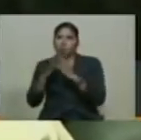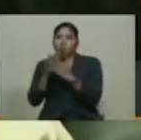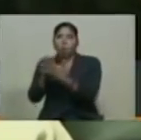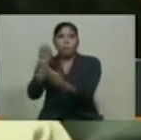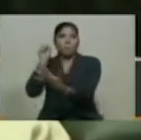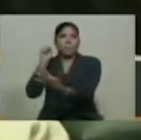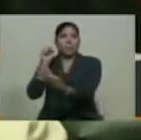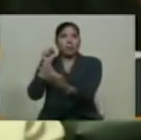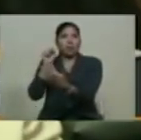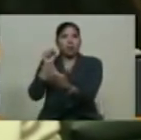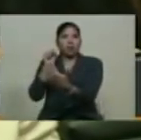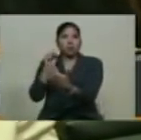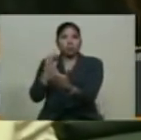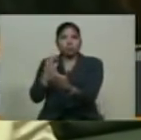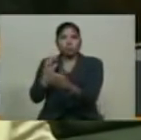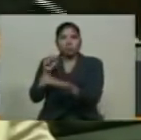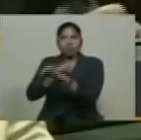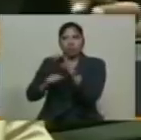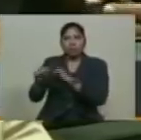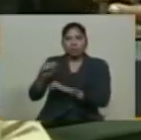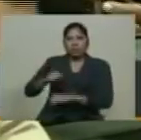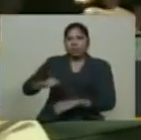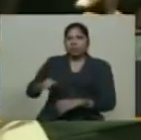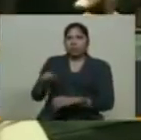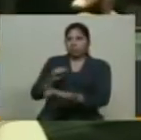defendían del imperialismo español,